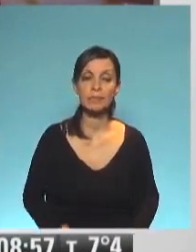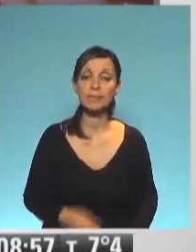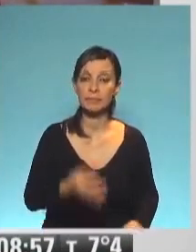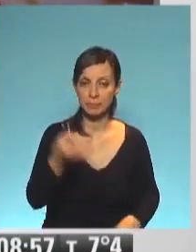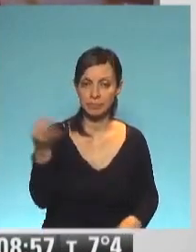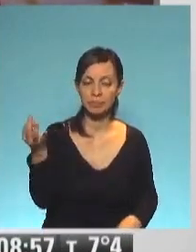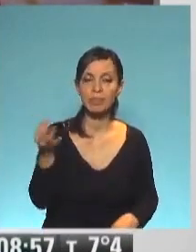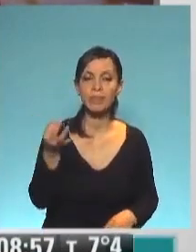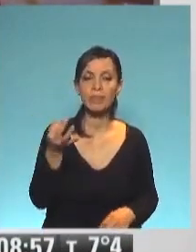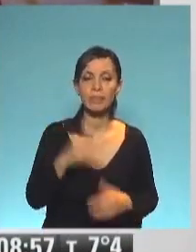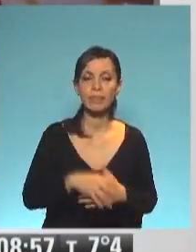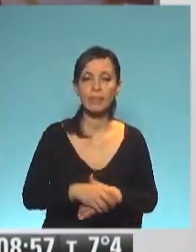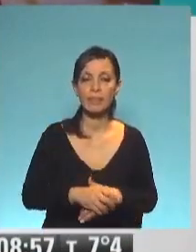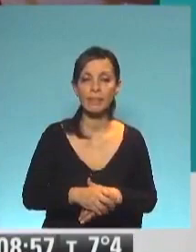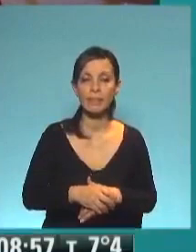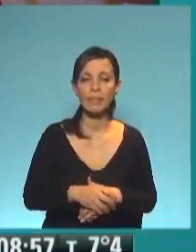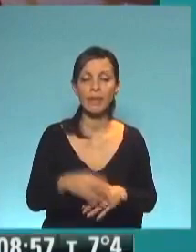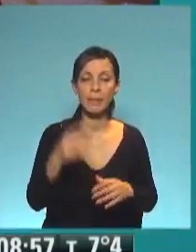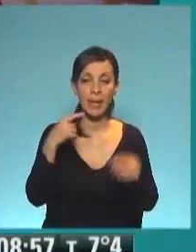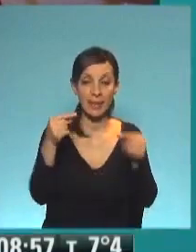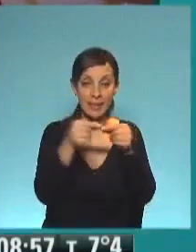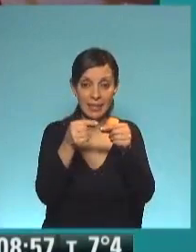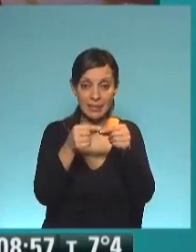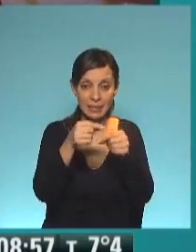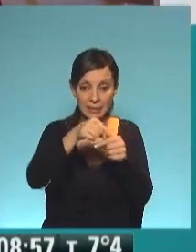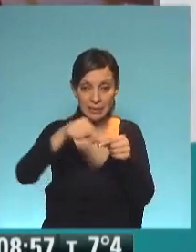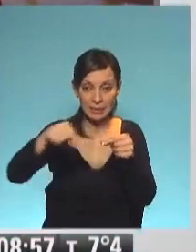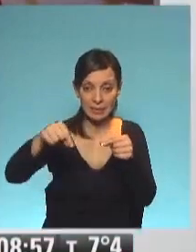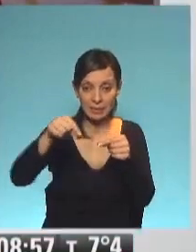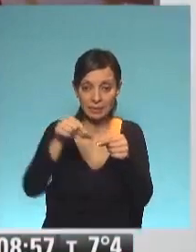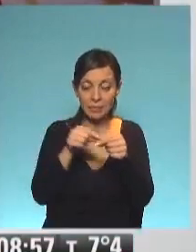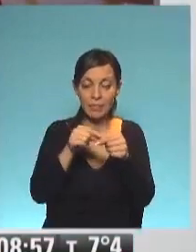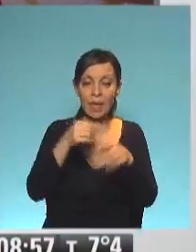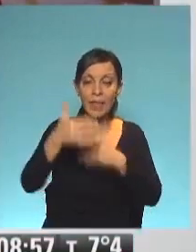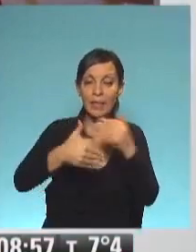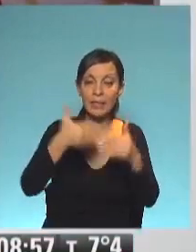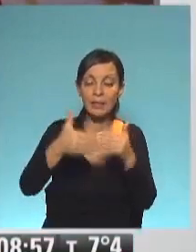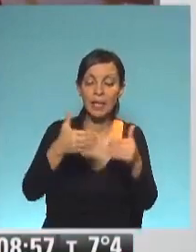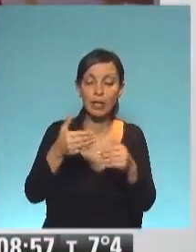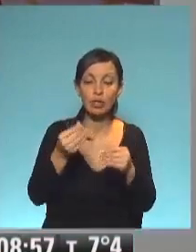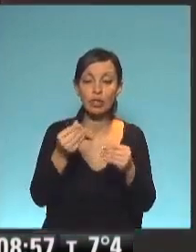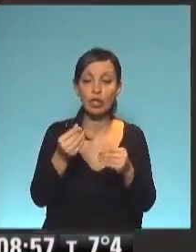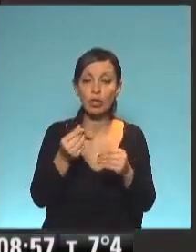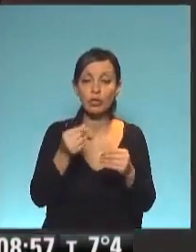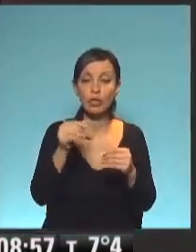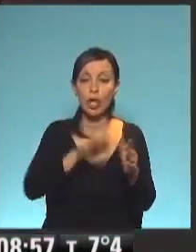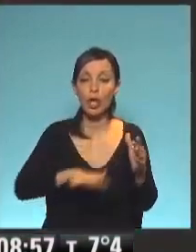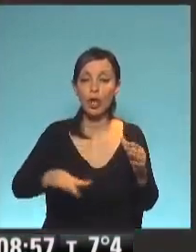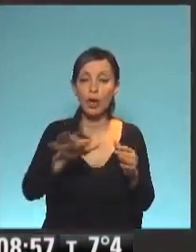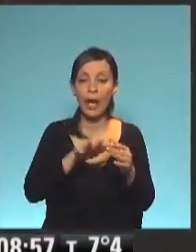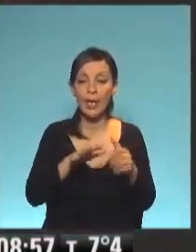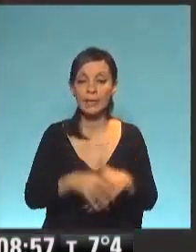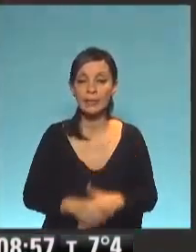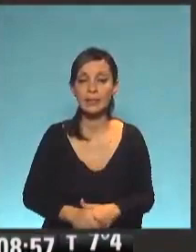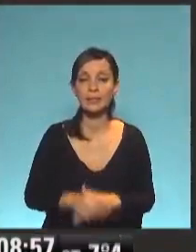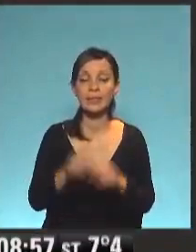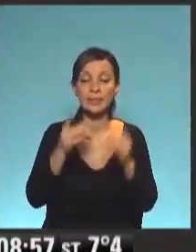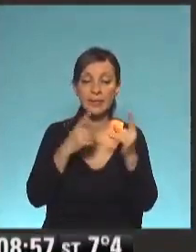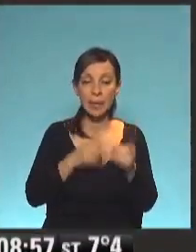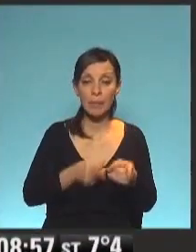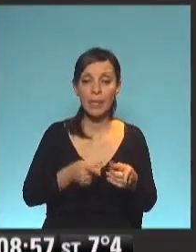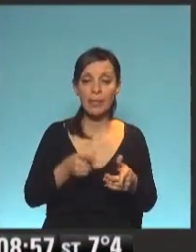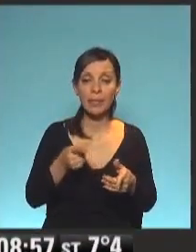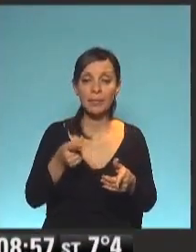Exactamente, digamos, es para testear desarrollos locales, para medir su eficiencia y también para ver